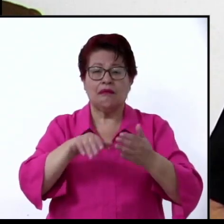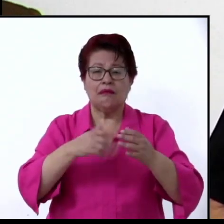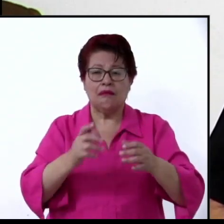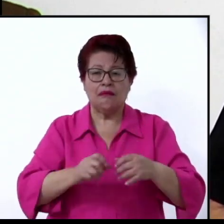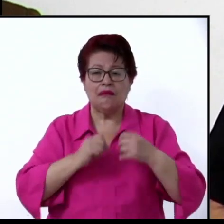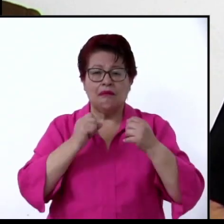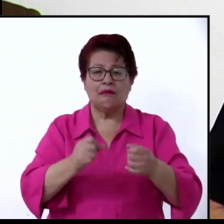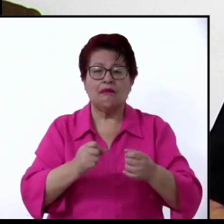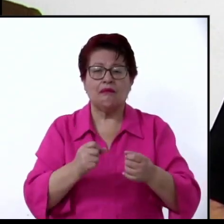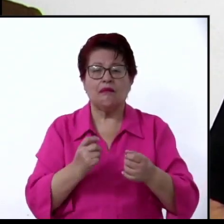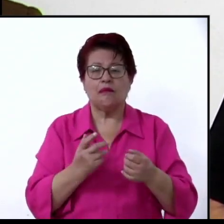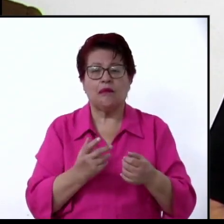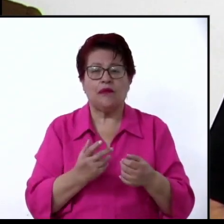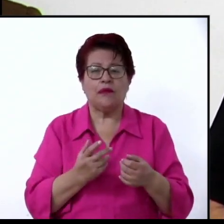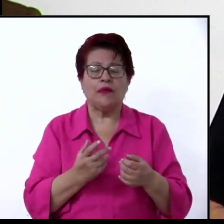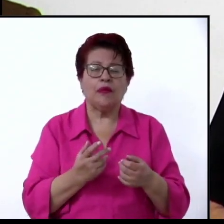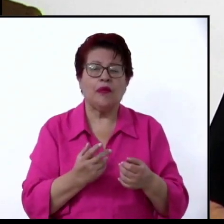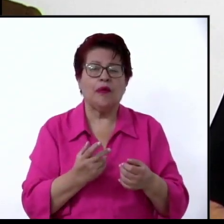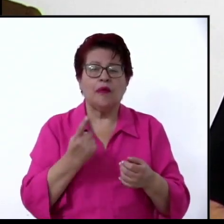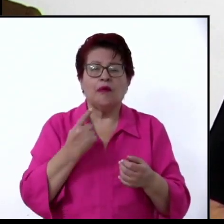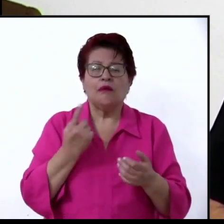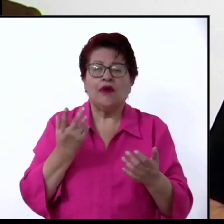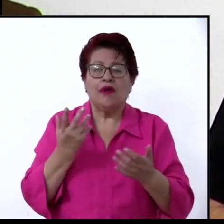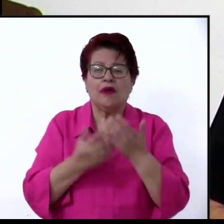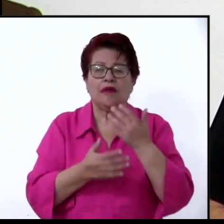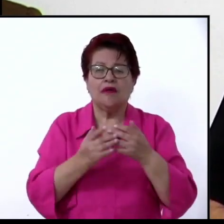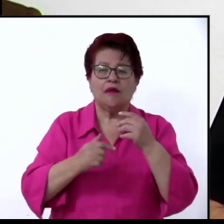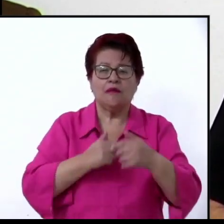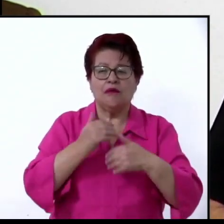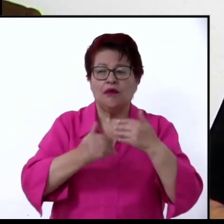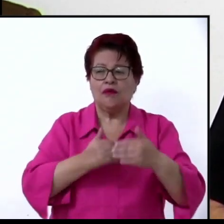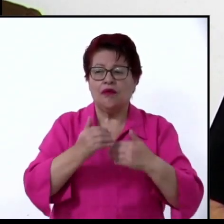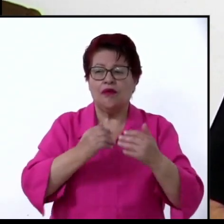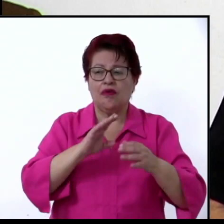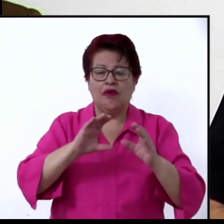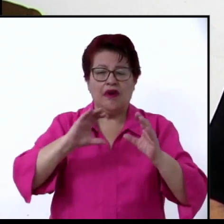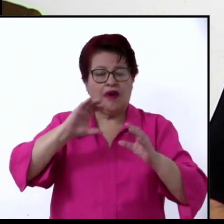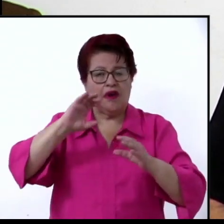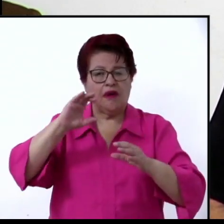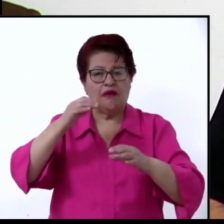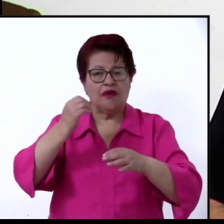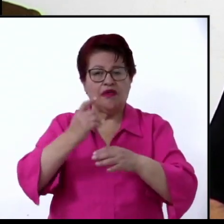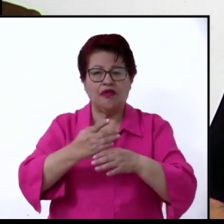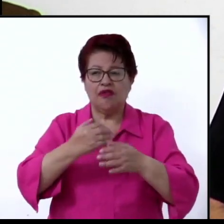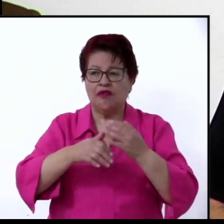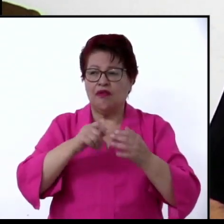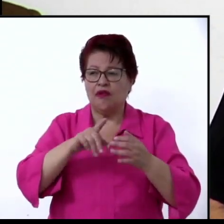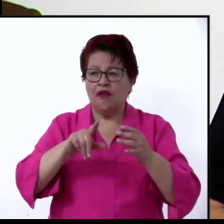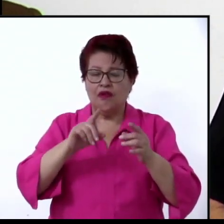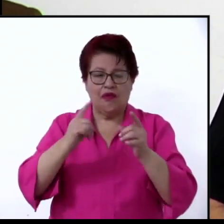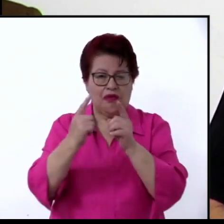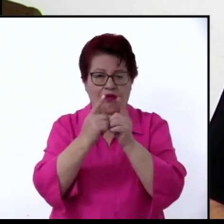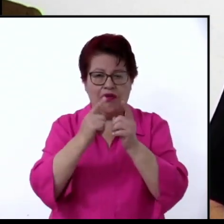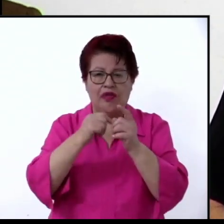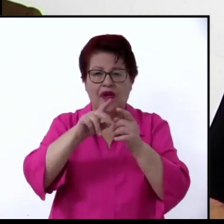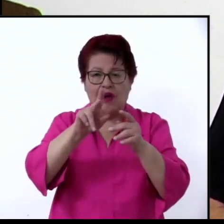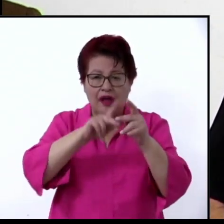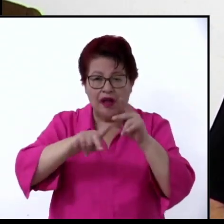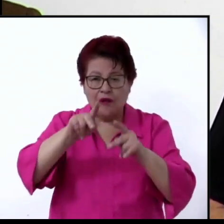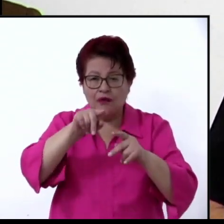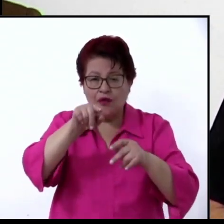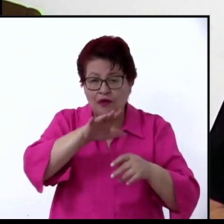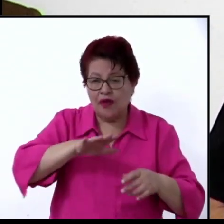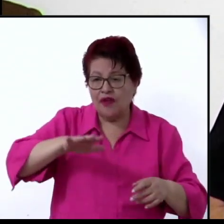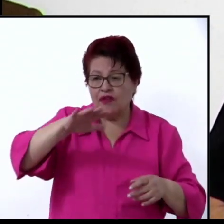fortalecimiento para generar procesos de capacitación de manera directa a la población.